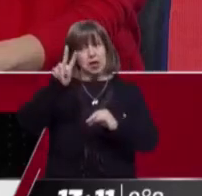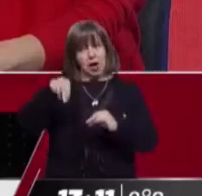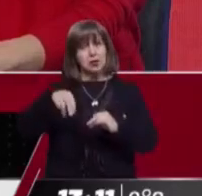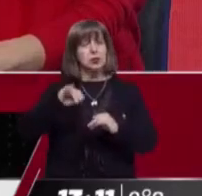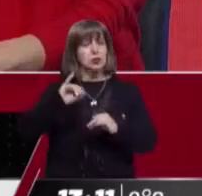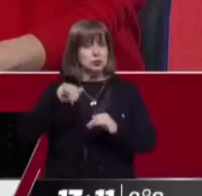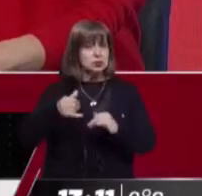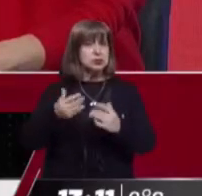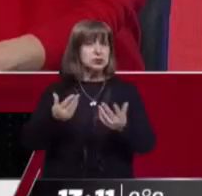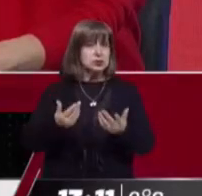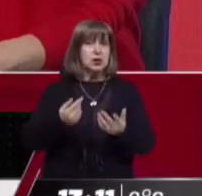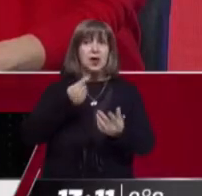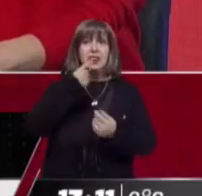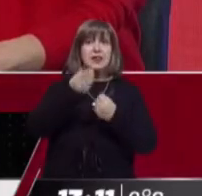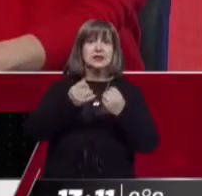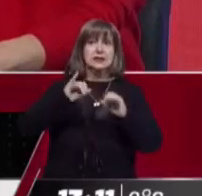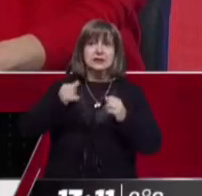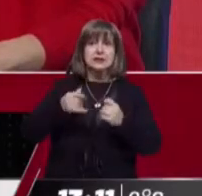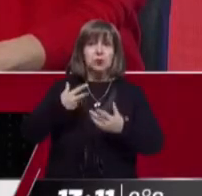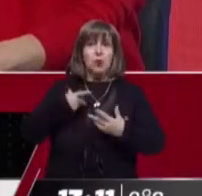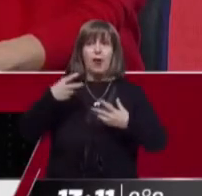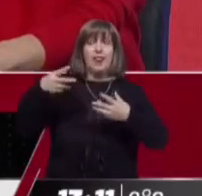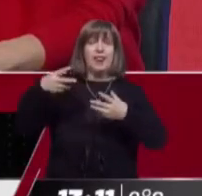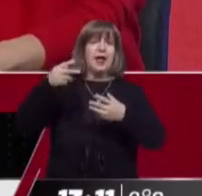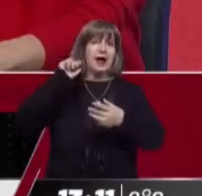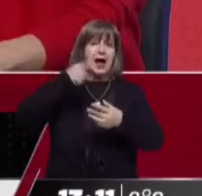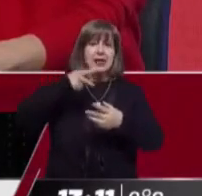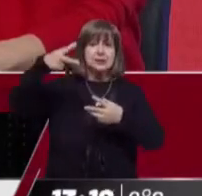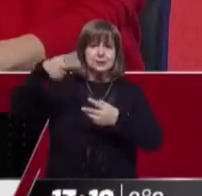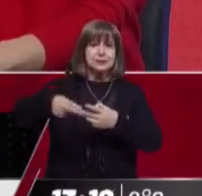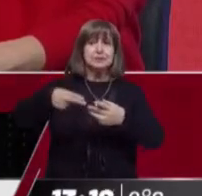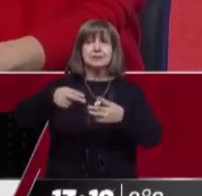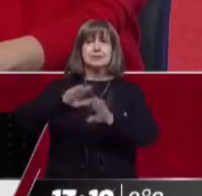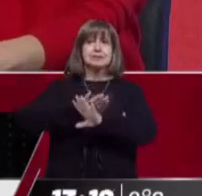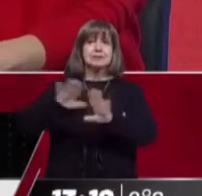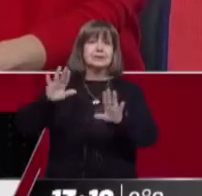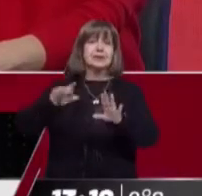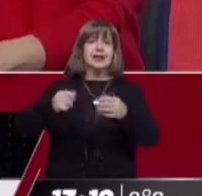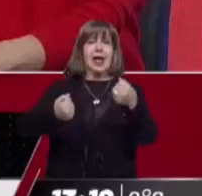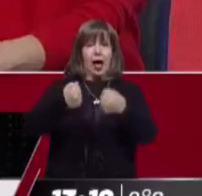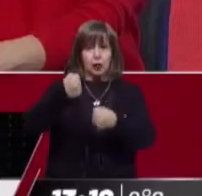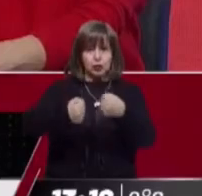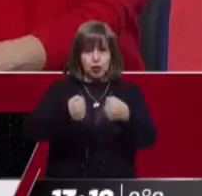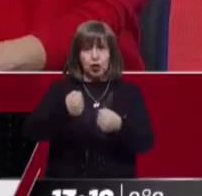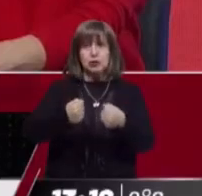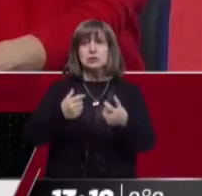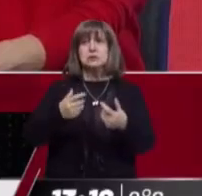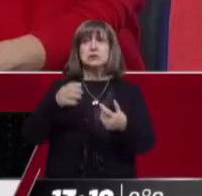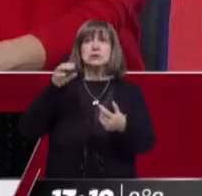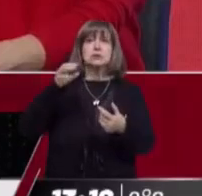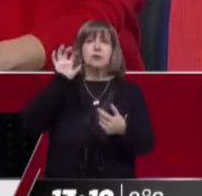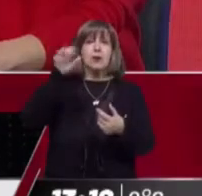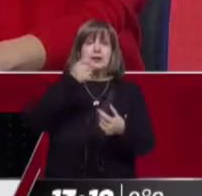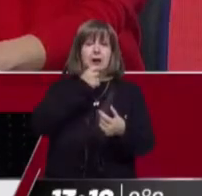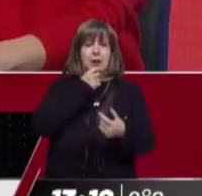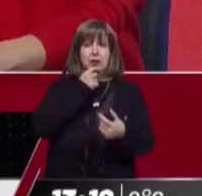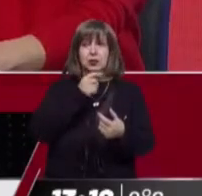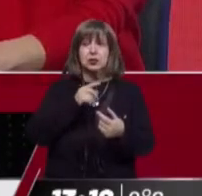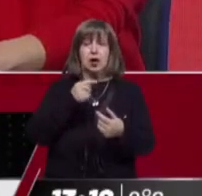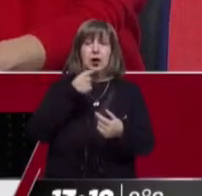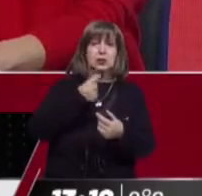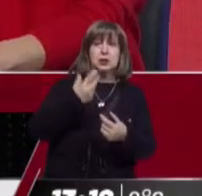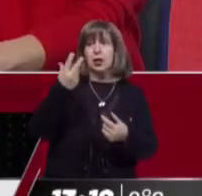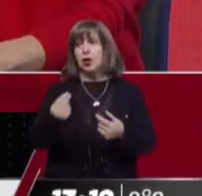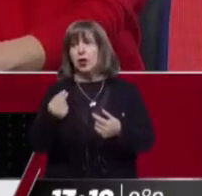testimonios en los que declaraban que se podría cortar el suministro total de gas en toda la provincia y en todo el país sin embargo aseguran que esto no